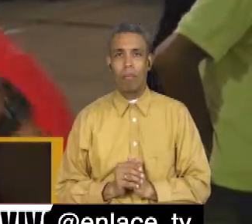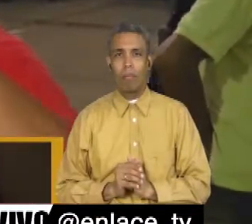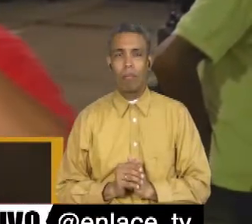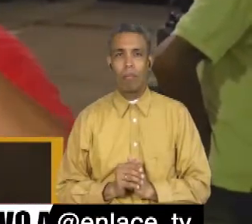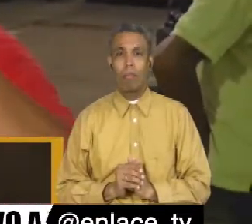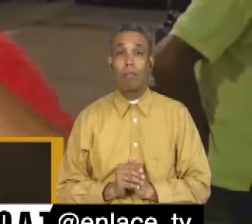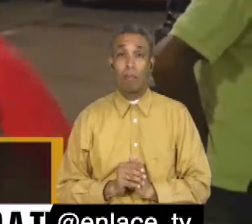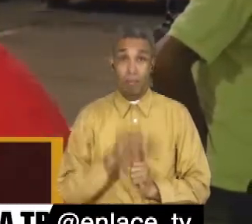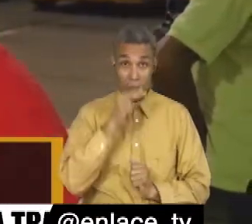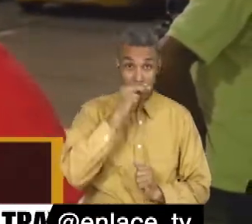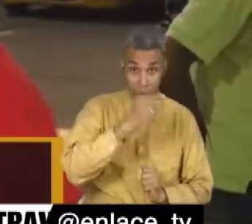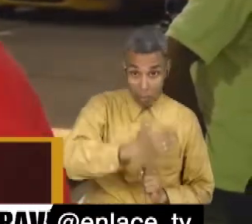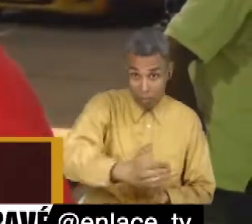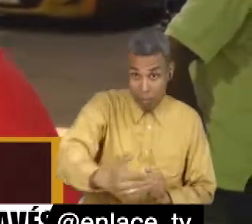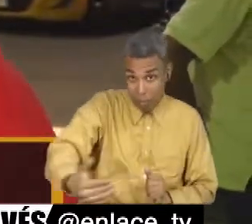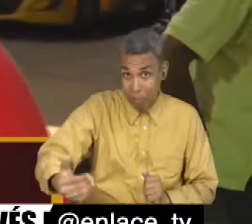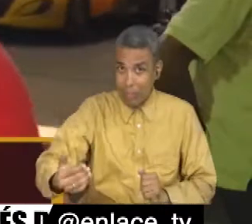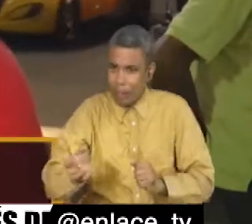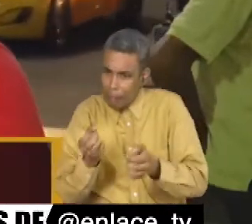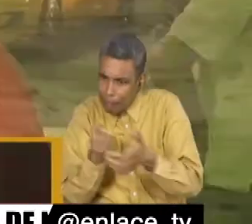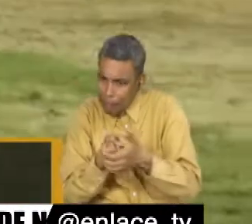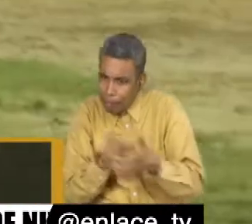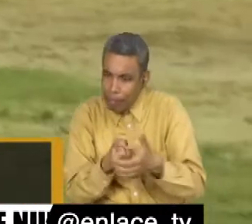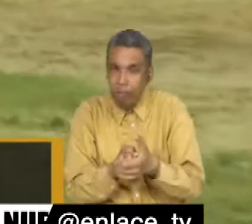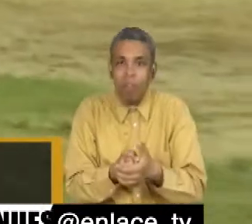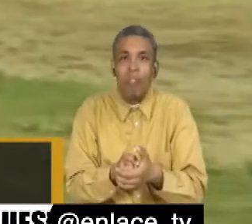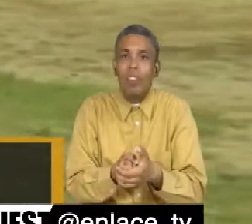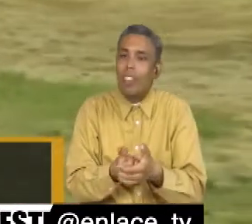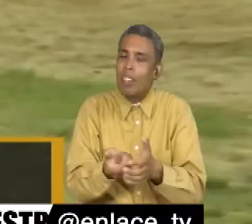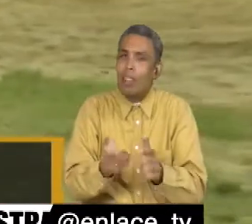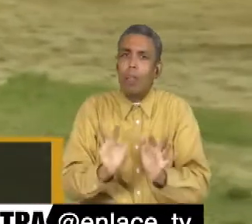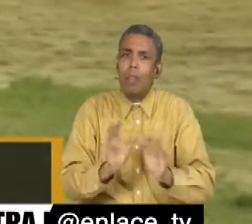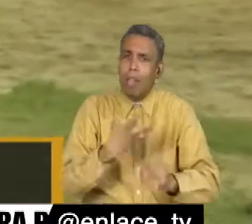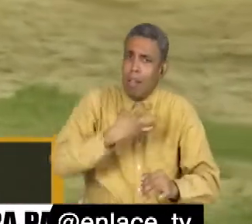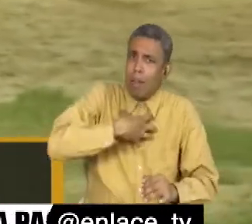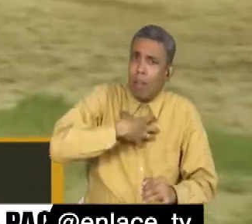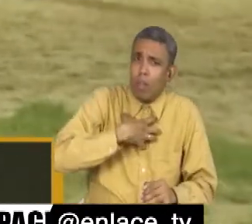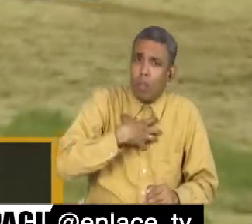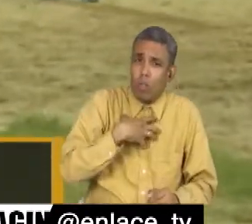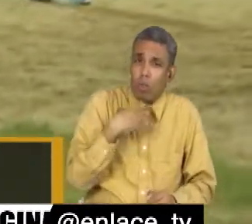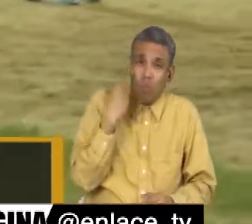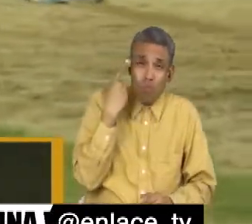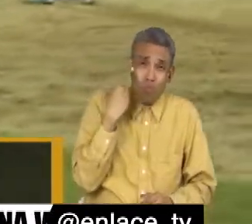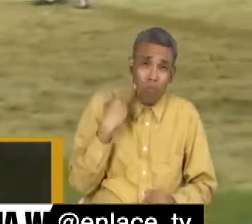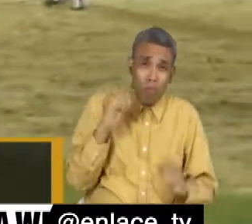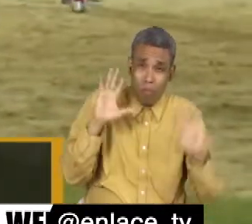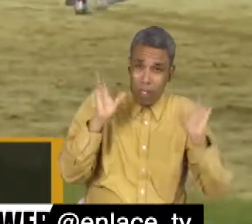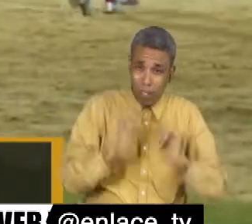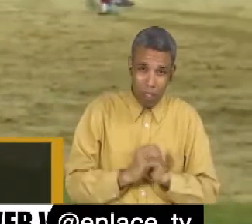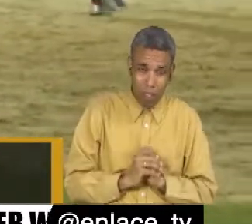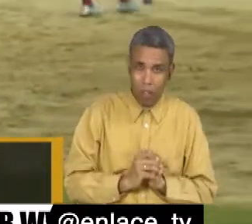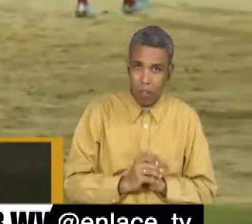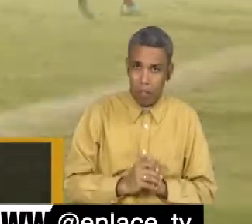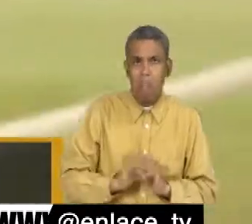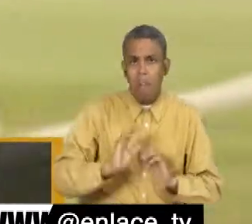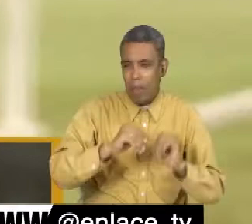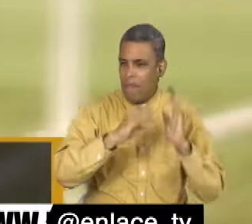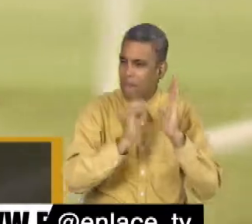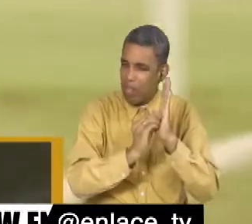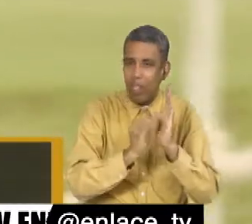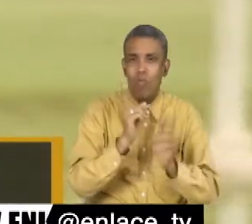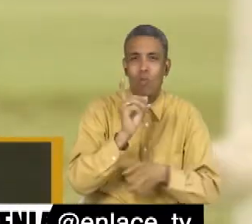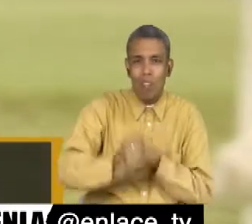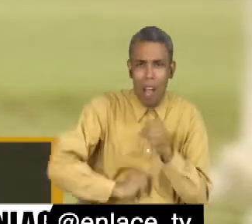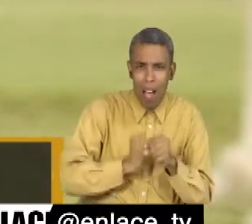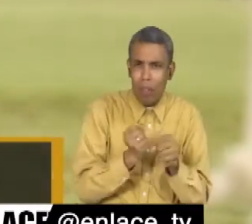oportunidad de estar no solamente en un solo torneo, sino que tengan la oportunidad de estar en varios, para que al fin y al cabo